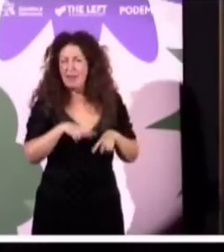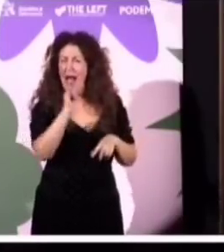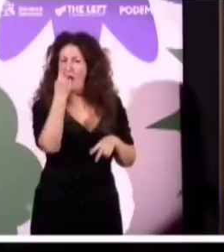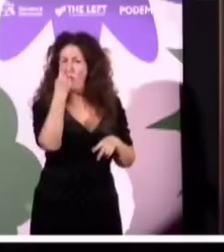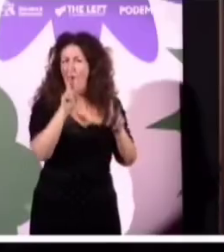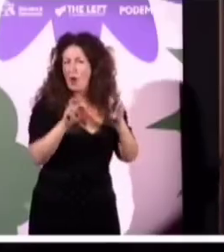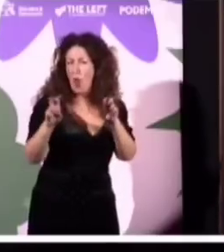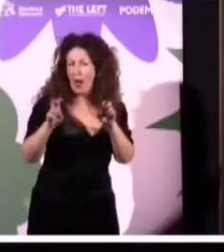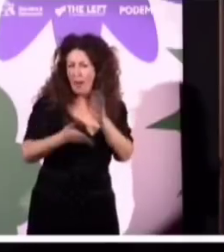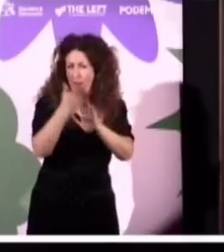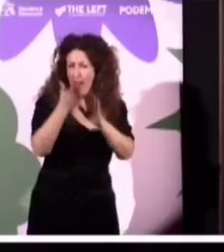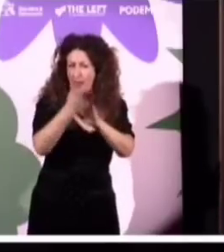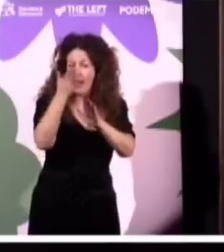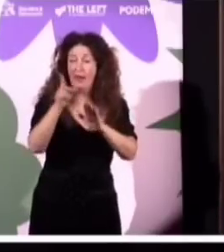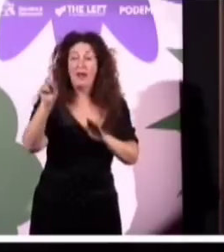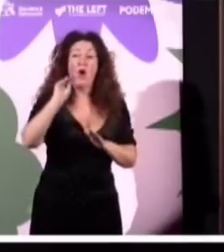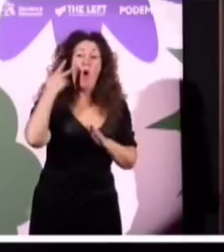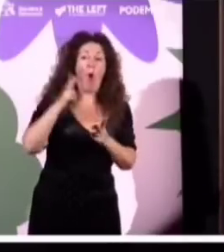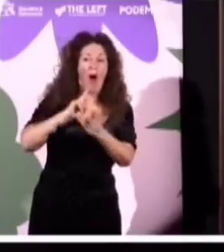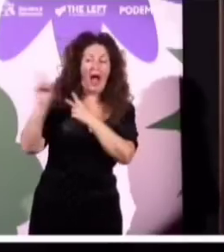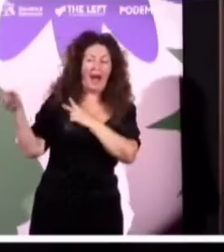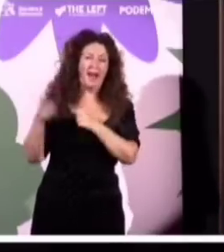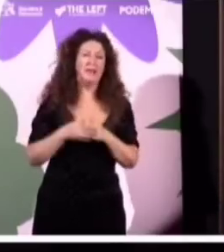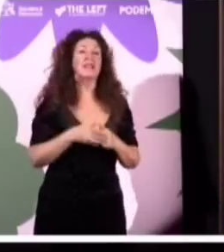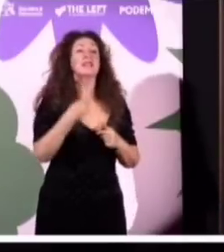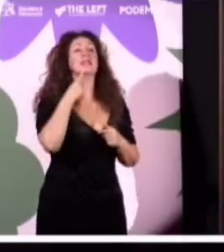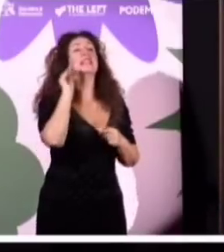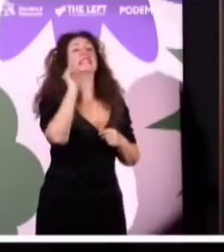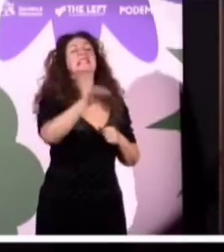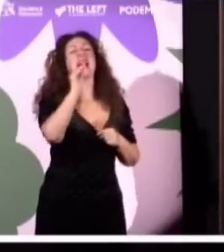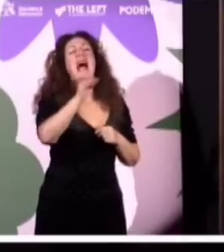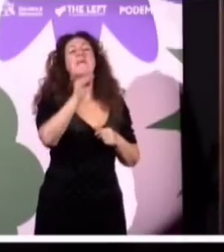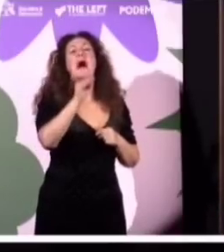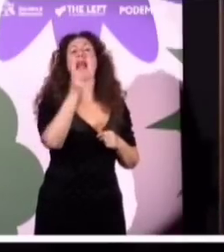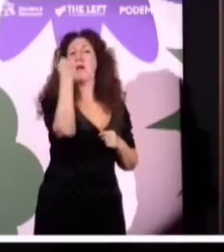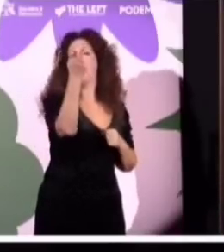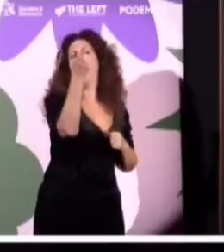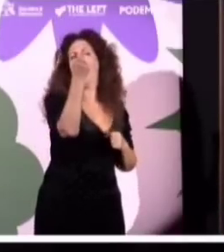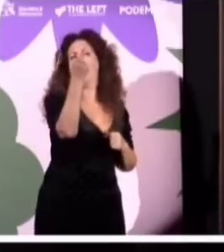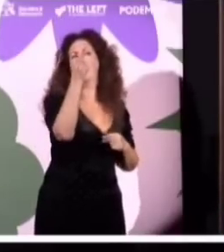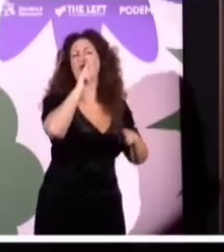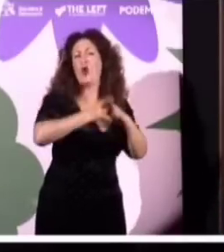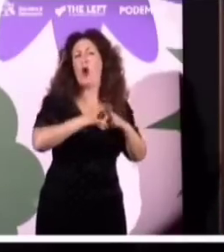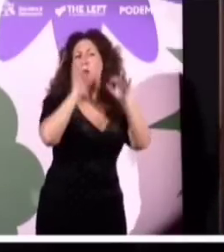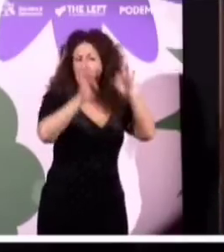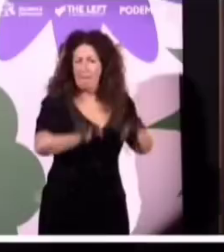en este país, que tiene que ver con llamar al poder por su nombre.